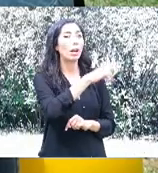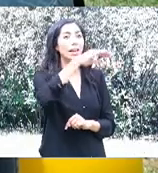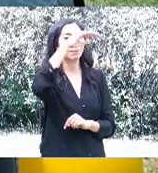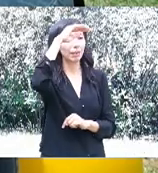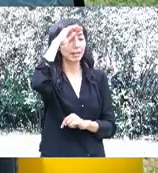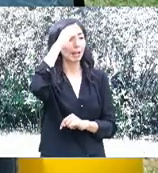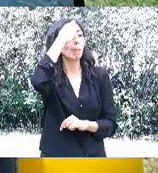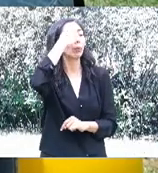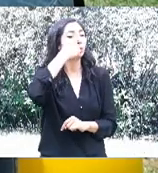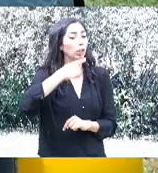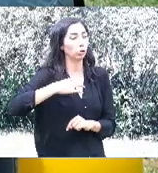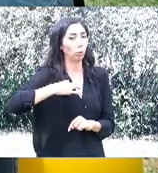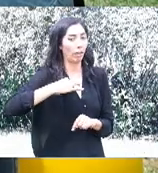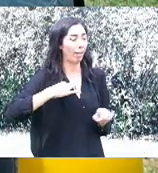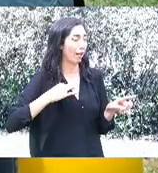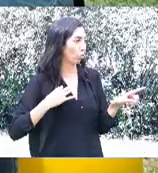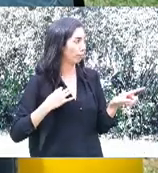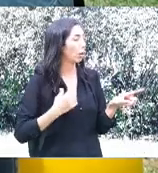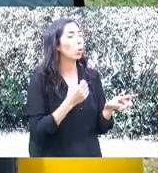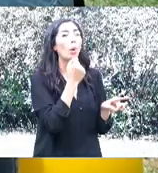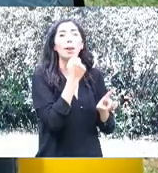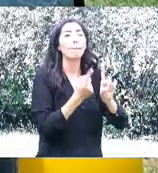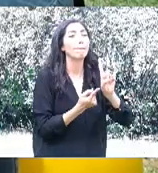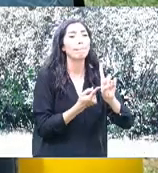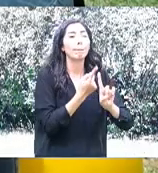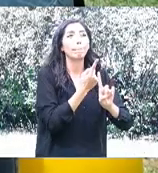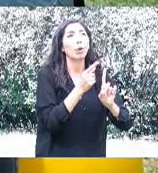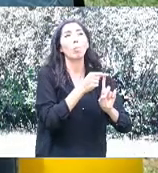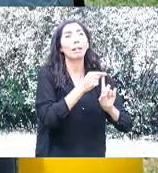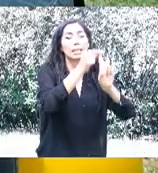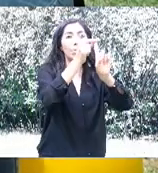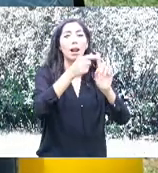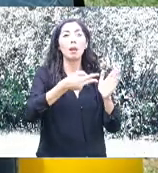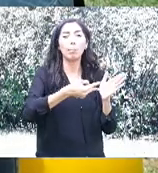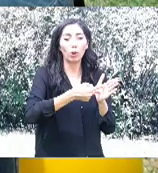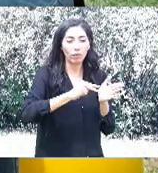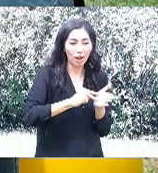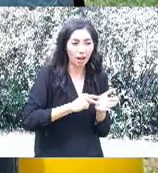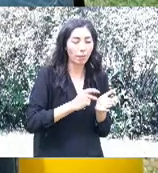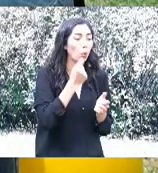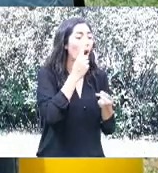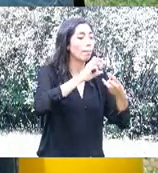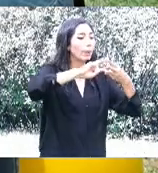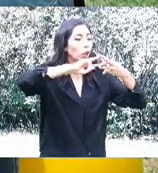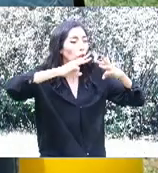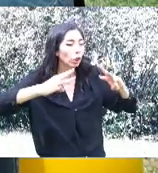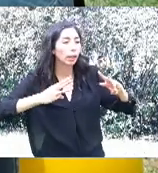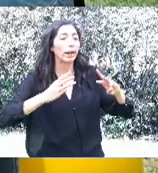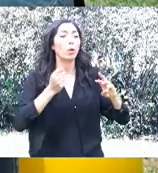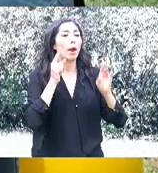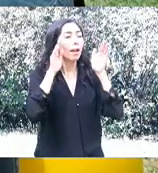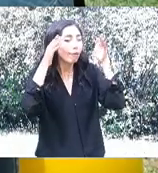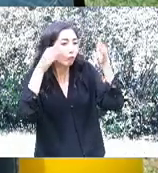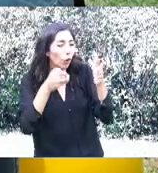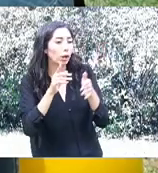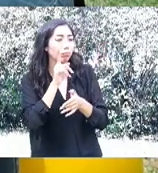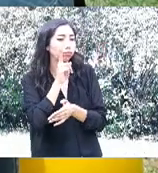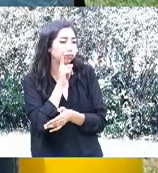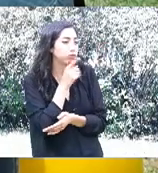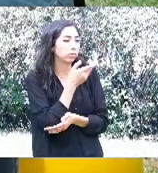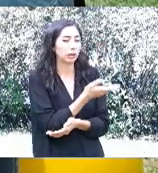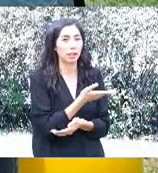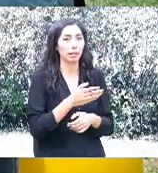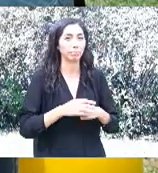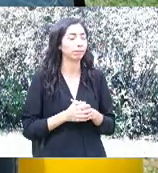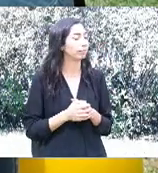eh Cuáles han sido las principales dificultades que han enfrentado y las metodologías los enfoques que han ocupado para ir abordando esas